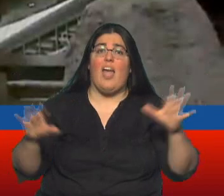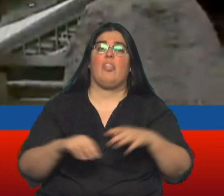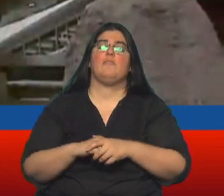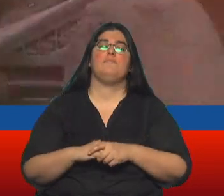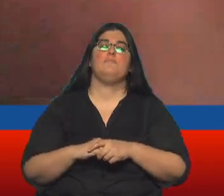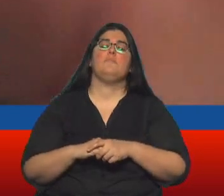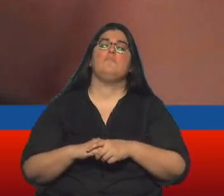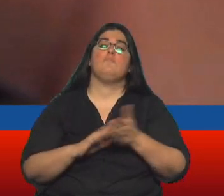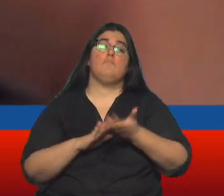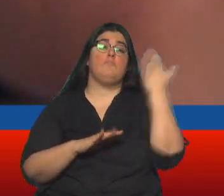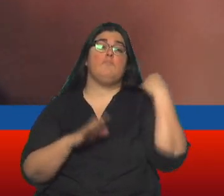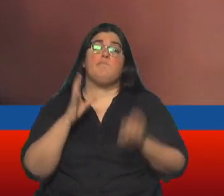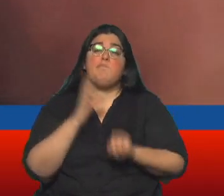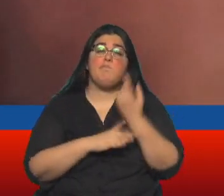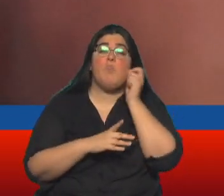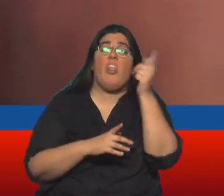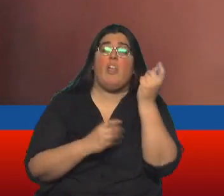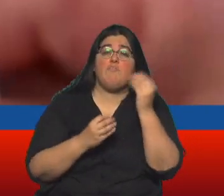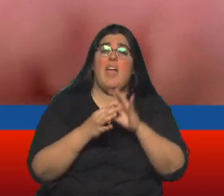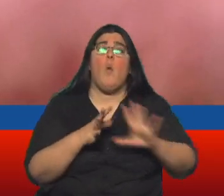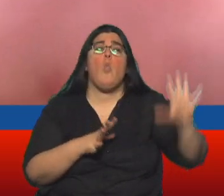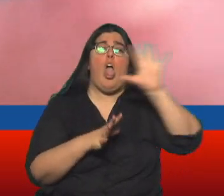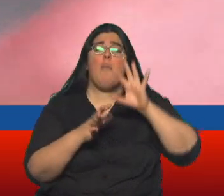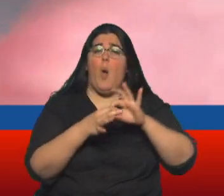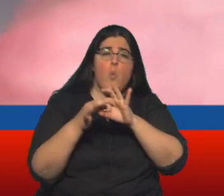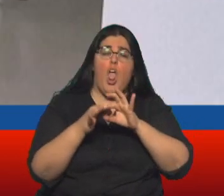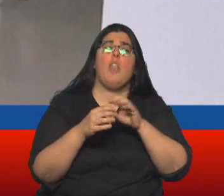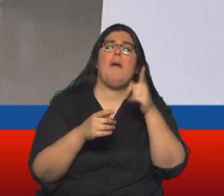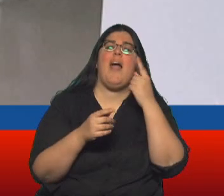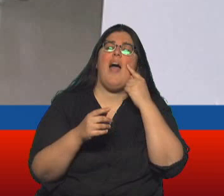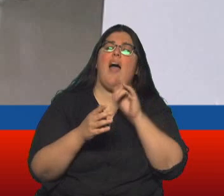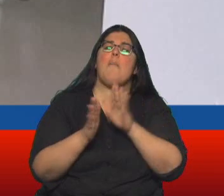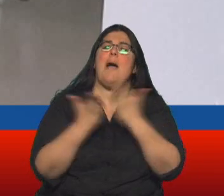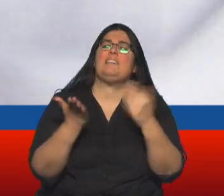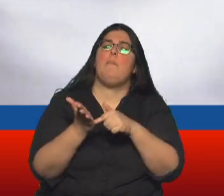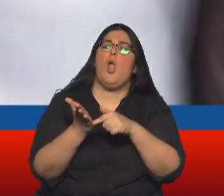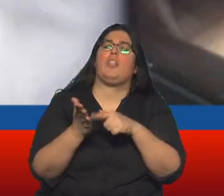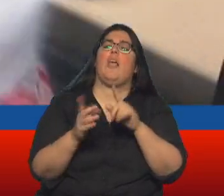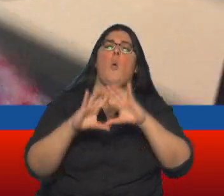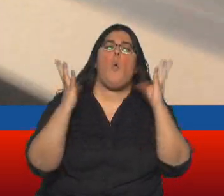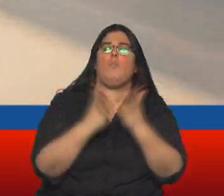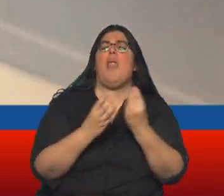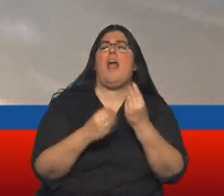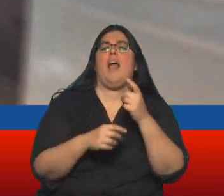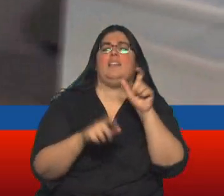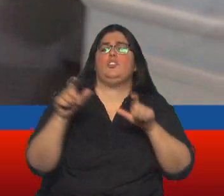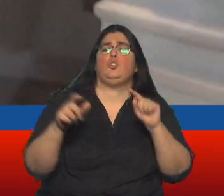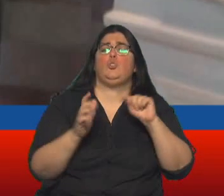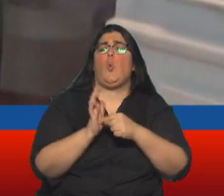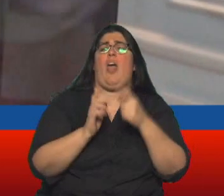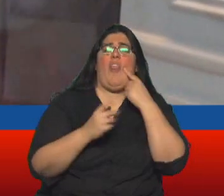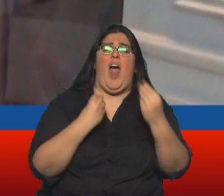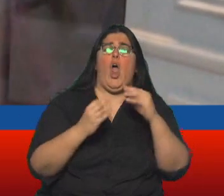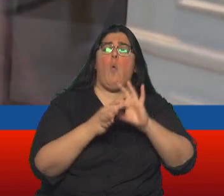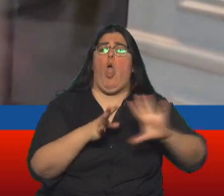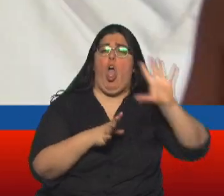Surgido en un principio en la Unión Europea como un pasaporte sanitario para facilitar la circulación interna de ciudadanos del bloque, el